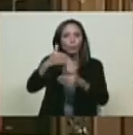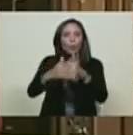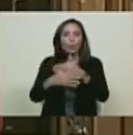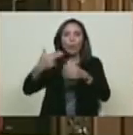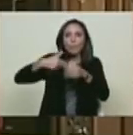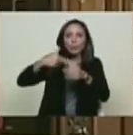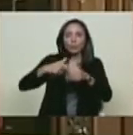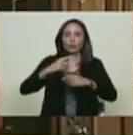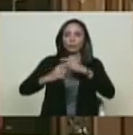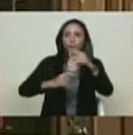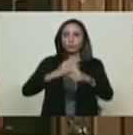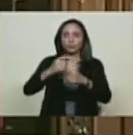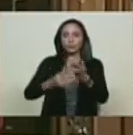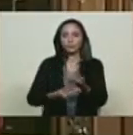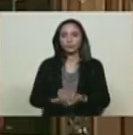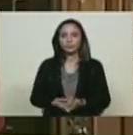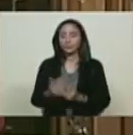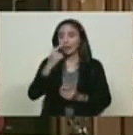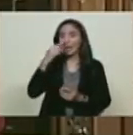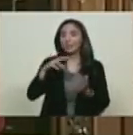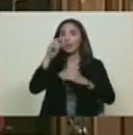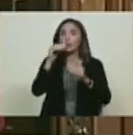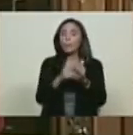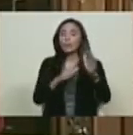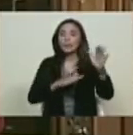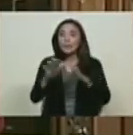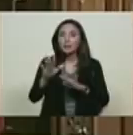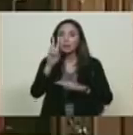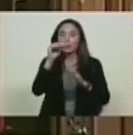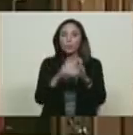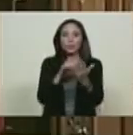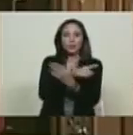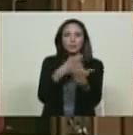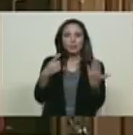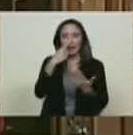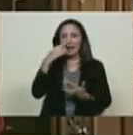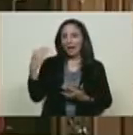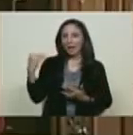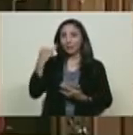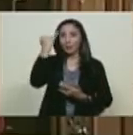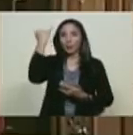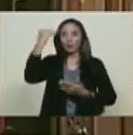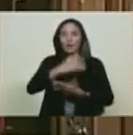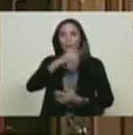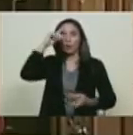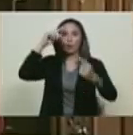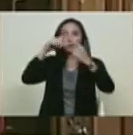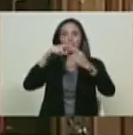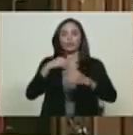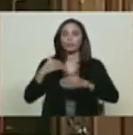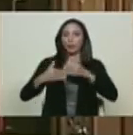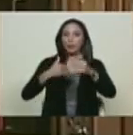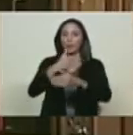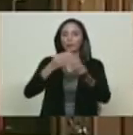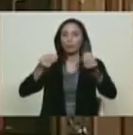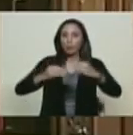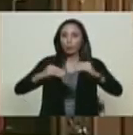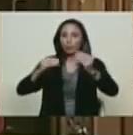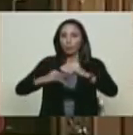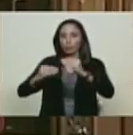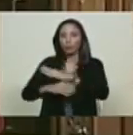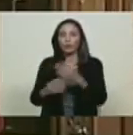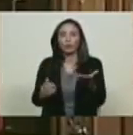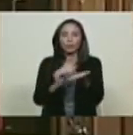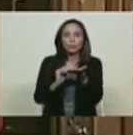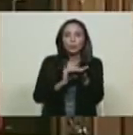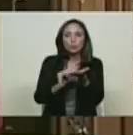como fue el sueño que planteamos en el 2015, en el 2016. Vamos a seguir consolidando una gran alianza productiva de estabilización